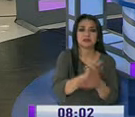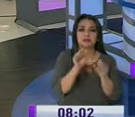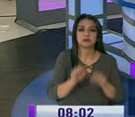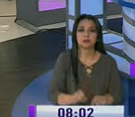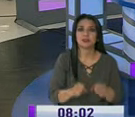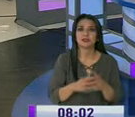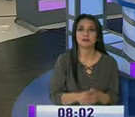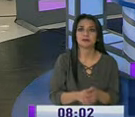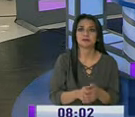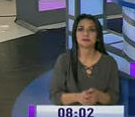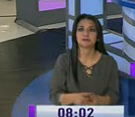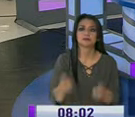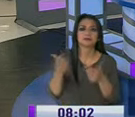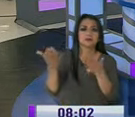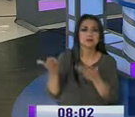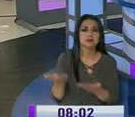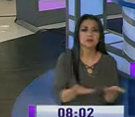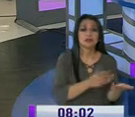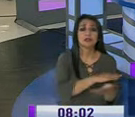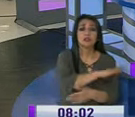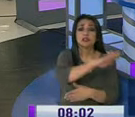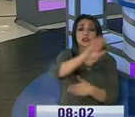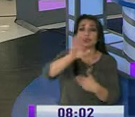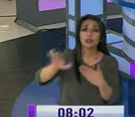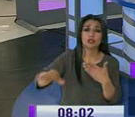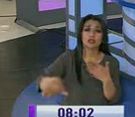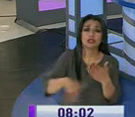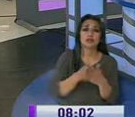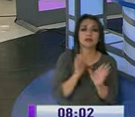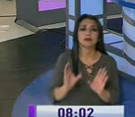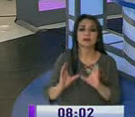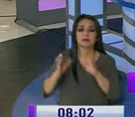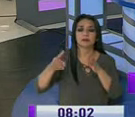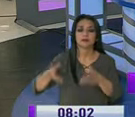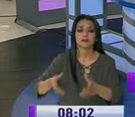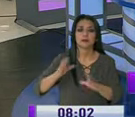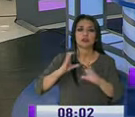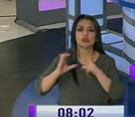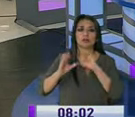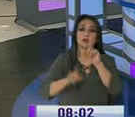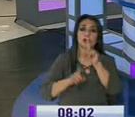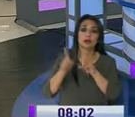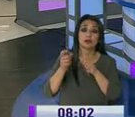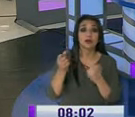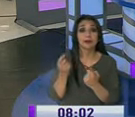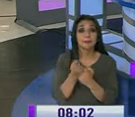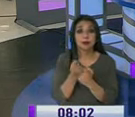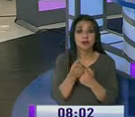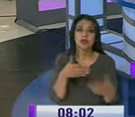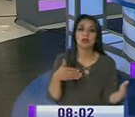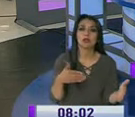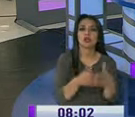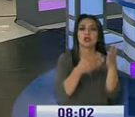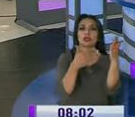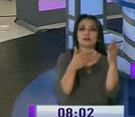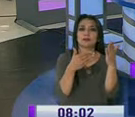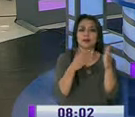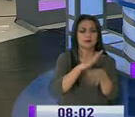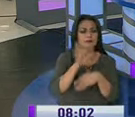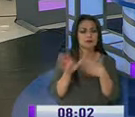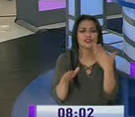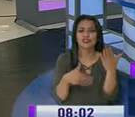a todos los departamentos de comunicación del municipio, a los Contreras y a los a favor, a la Liga de la Justicia, a todos